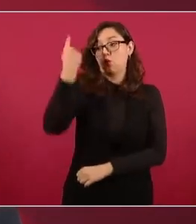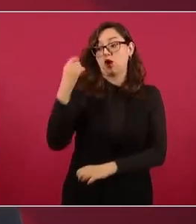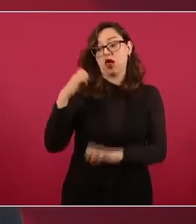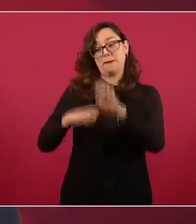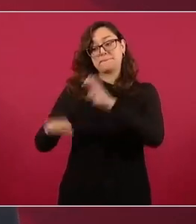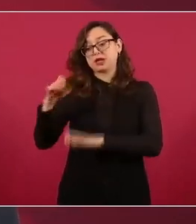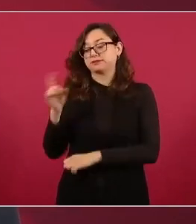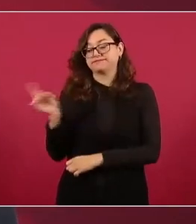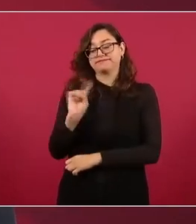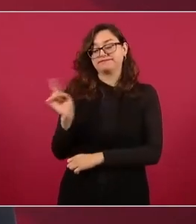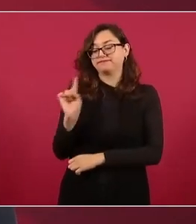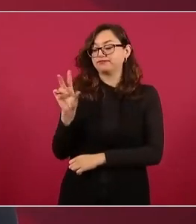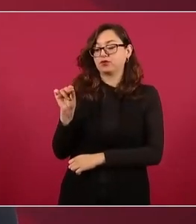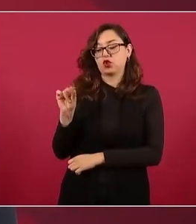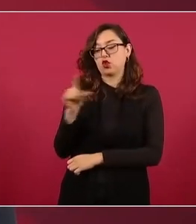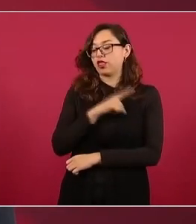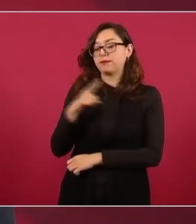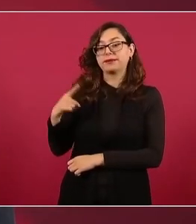cuando